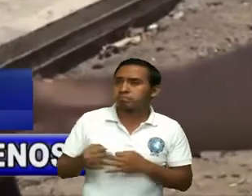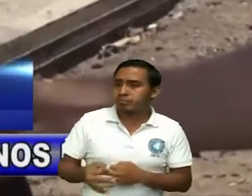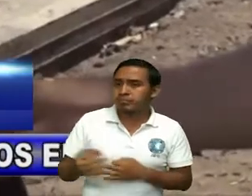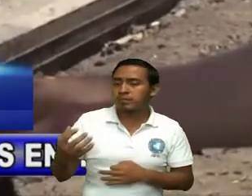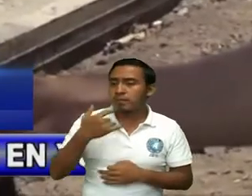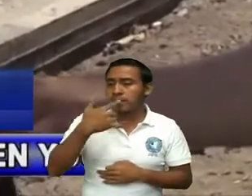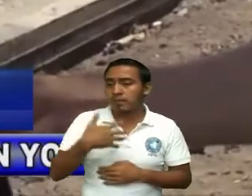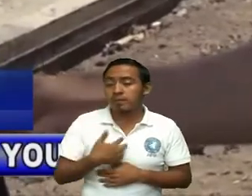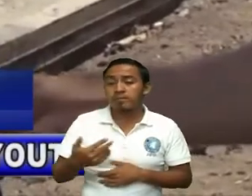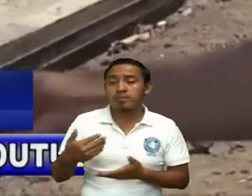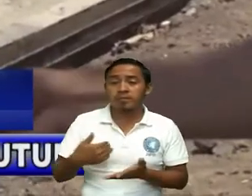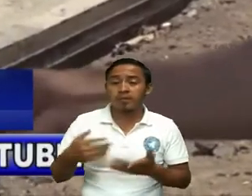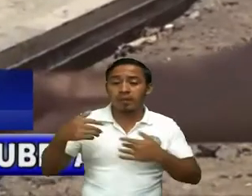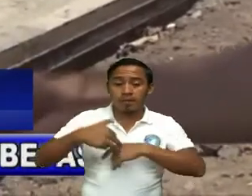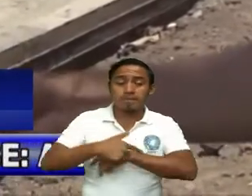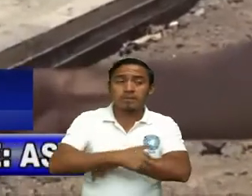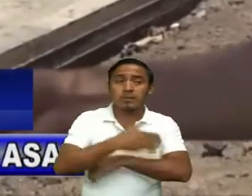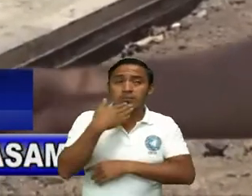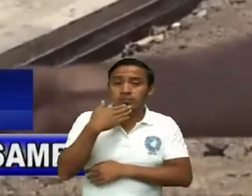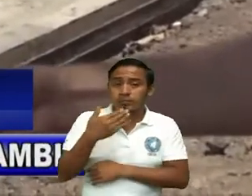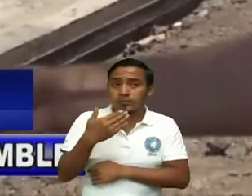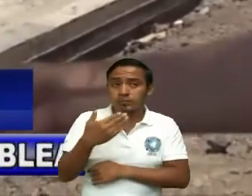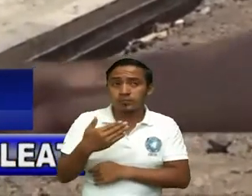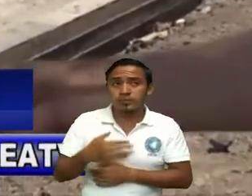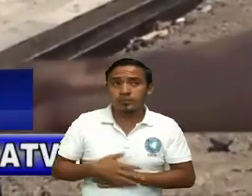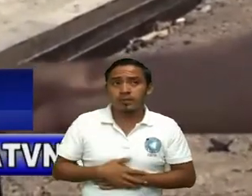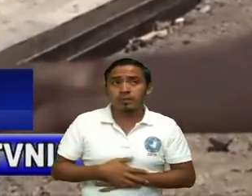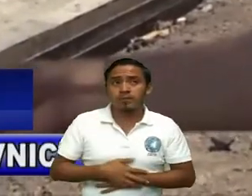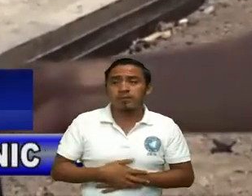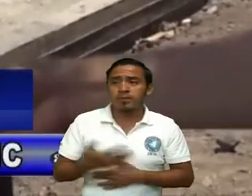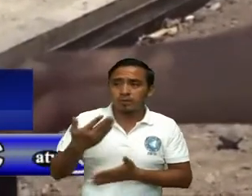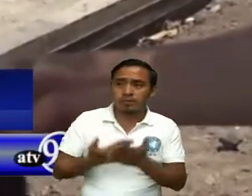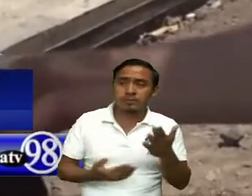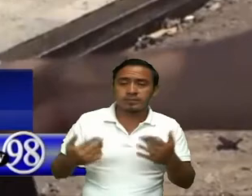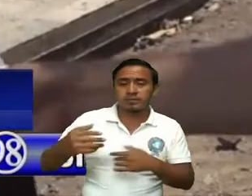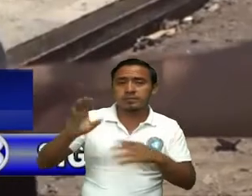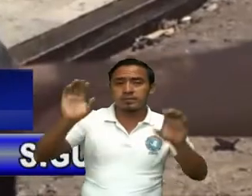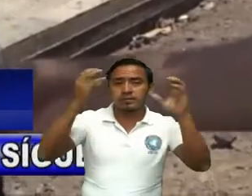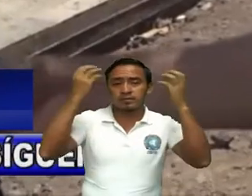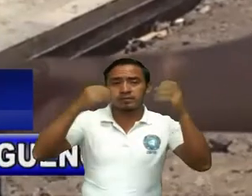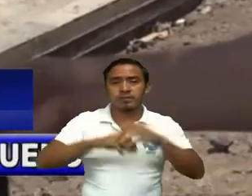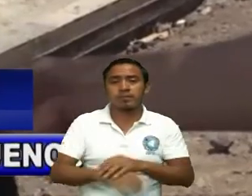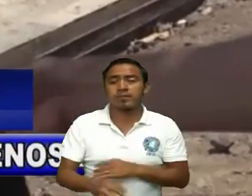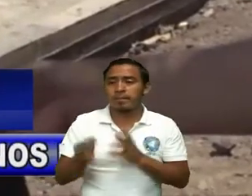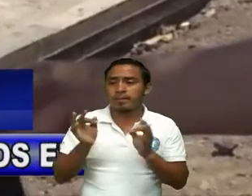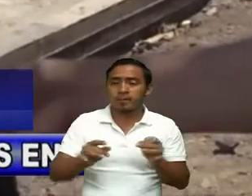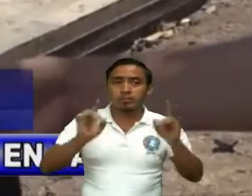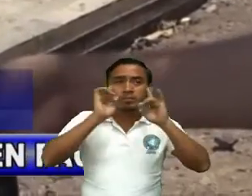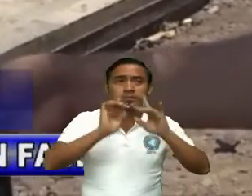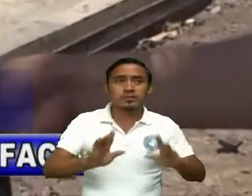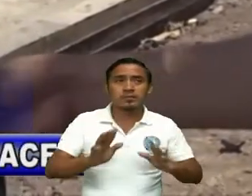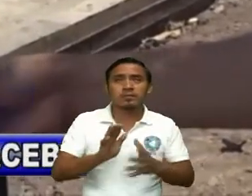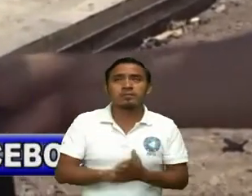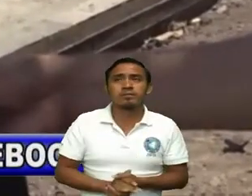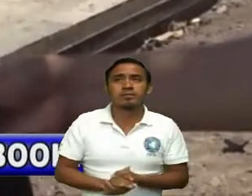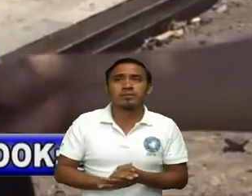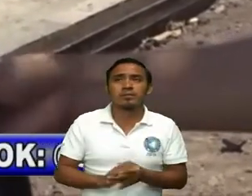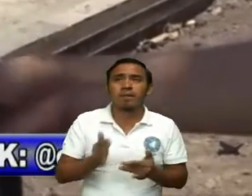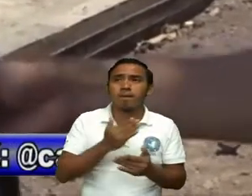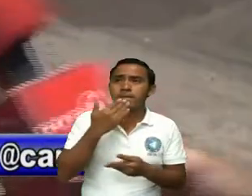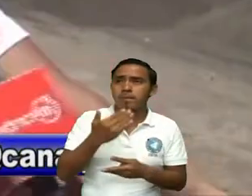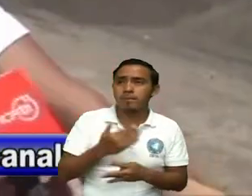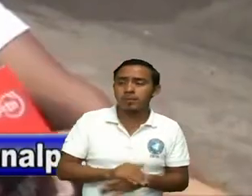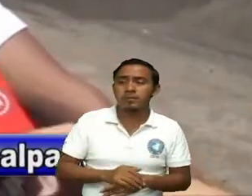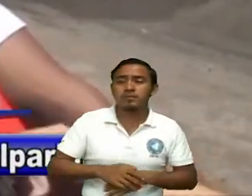voy a salir en un camino bueno cuando vaya a clase. más seguro y más bueno el camino,